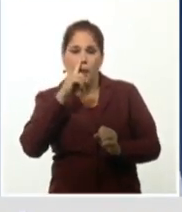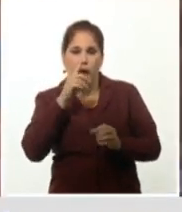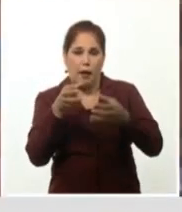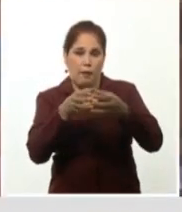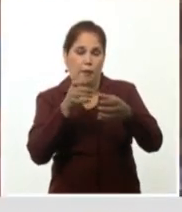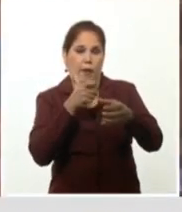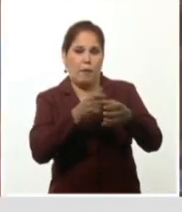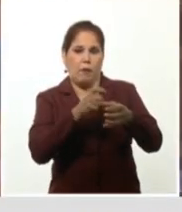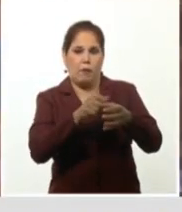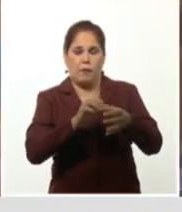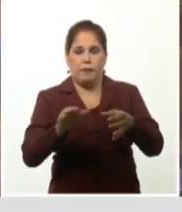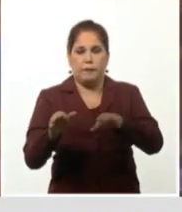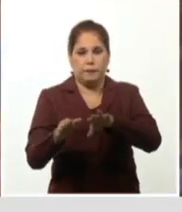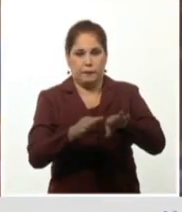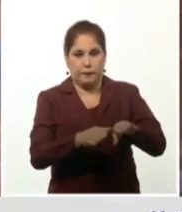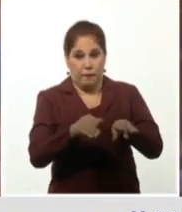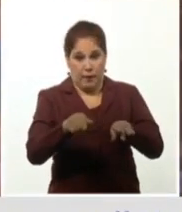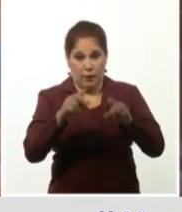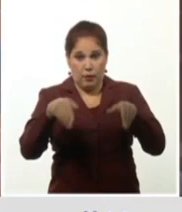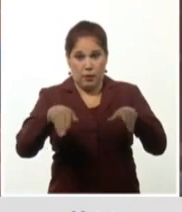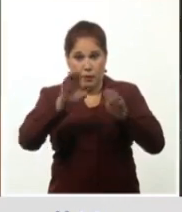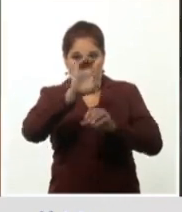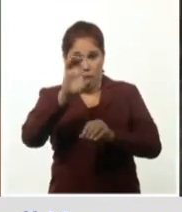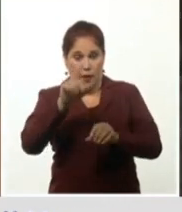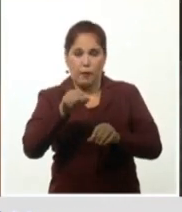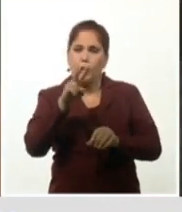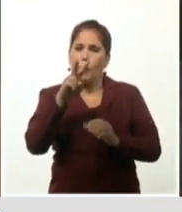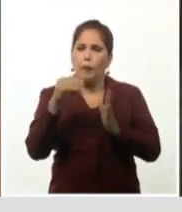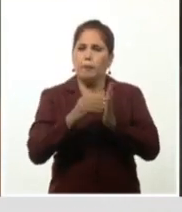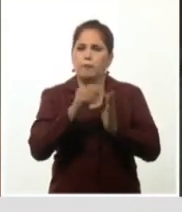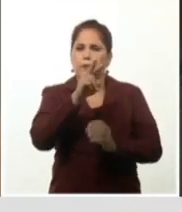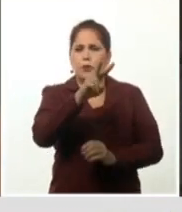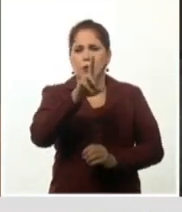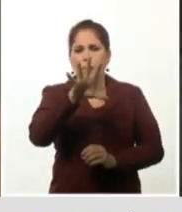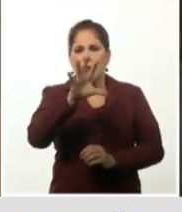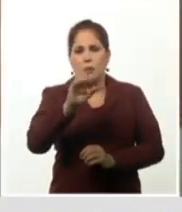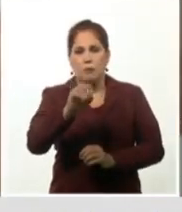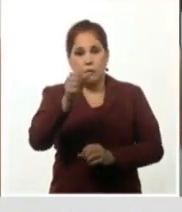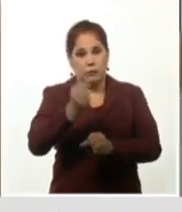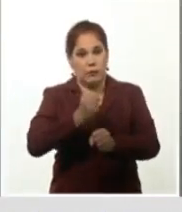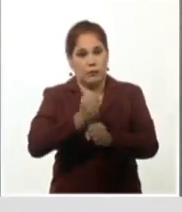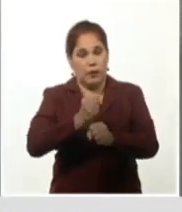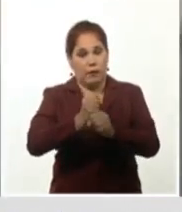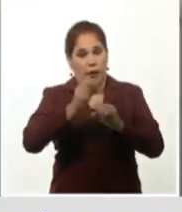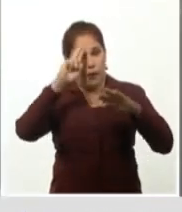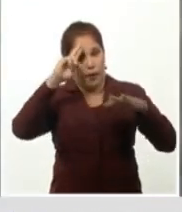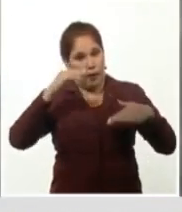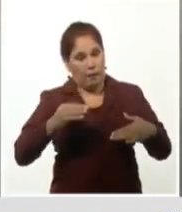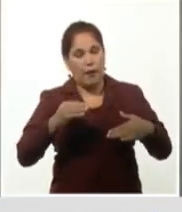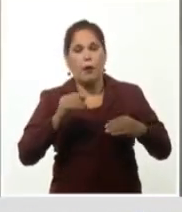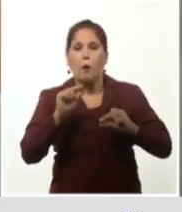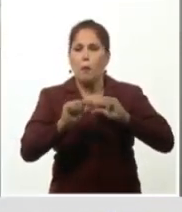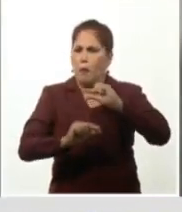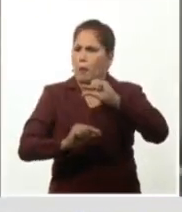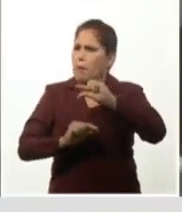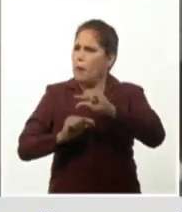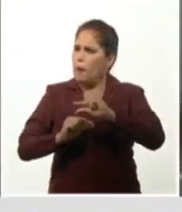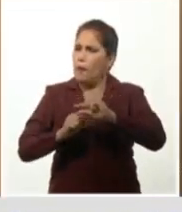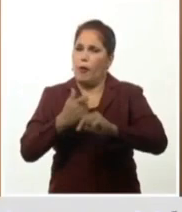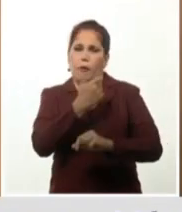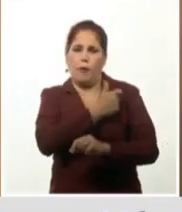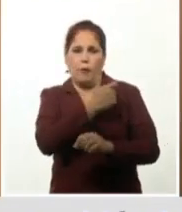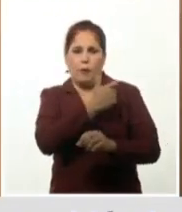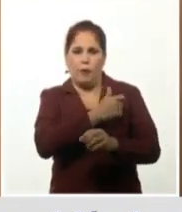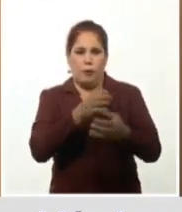de vacunarse. En esta institución, alrededor de 2.250 trabajadores de la salud reciben escalonadamente el candidato. En